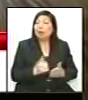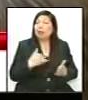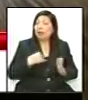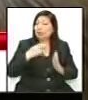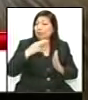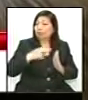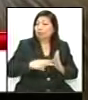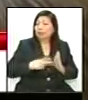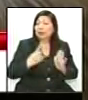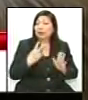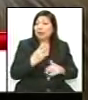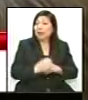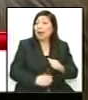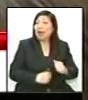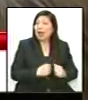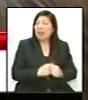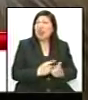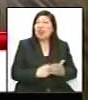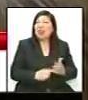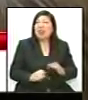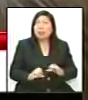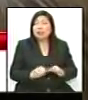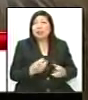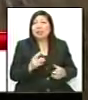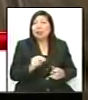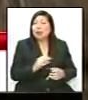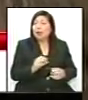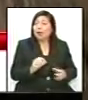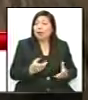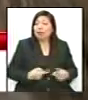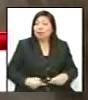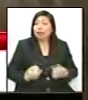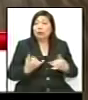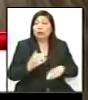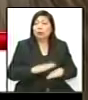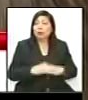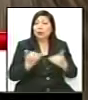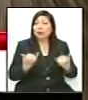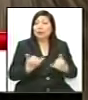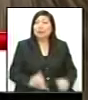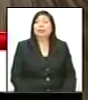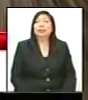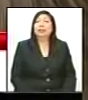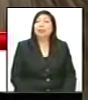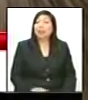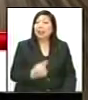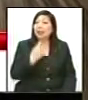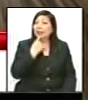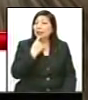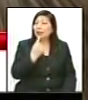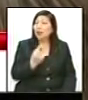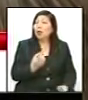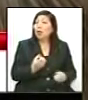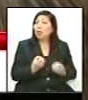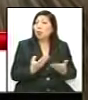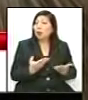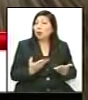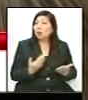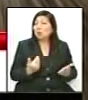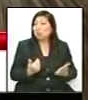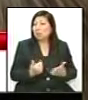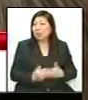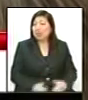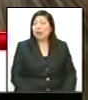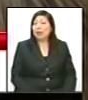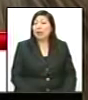revisar durante 7 años qué hizo, qué no hizo y qué es lo que se discute sobre eso. Y él decía que nos informaba el doctor